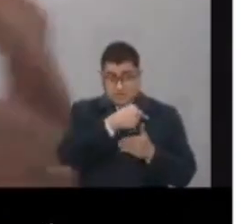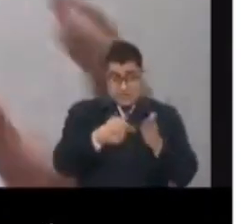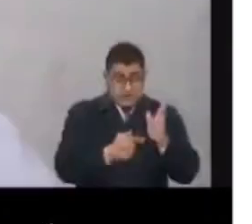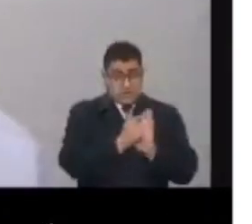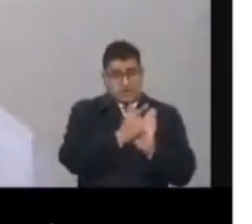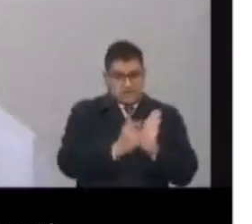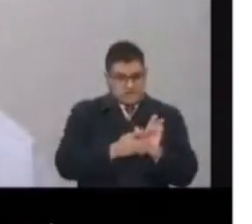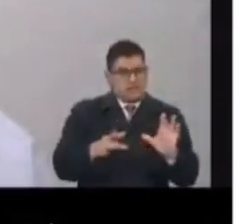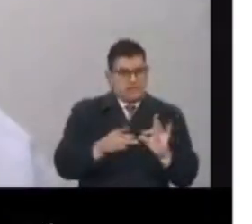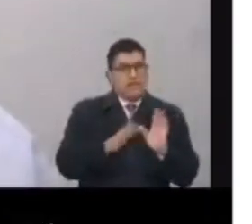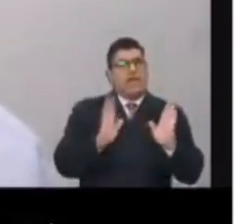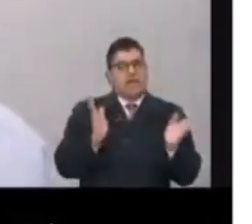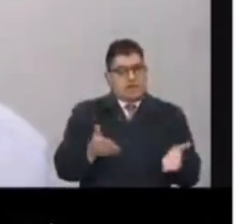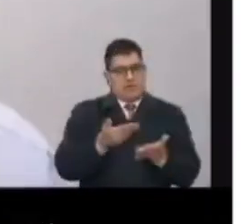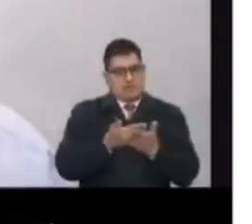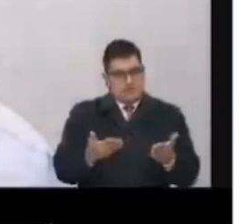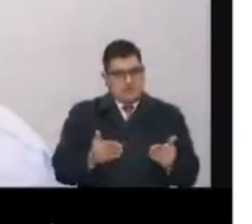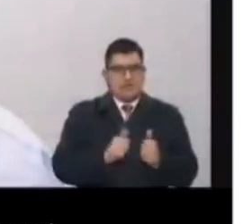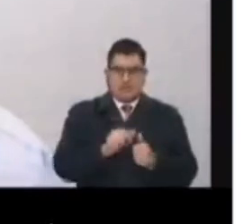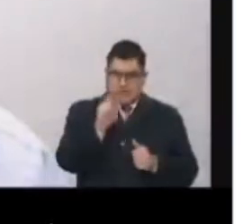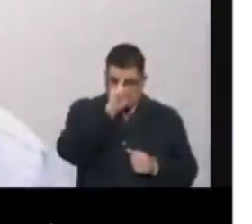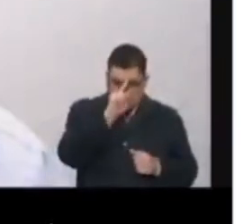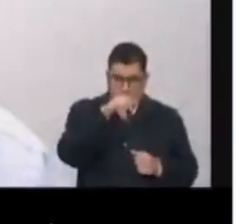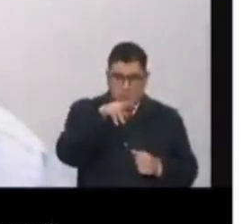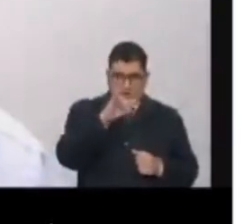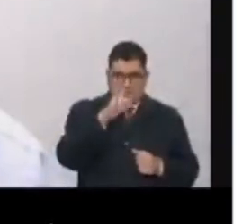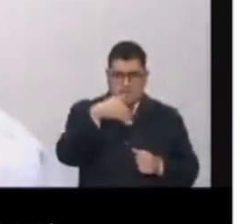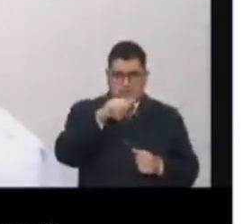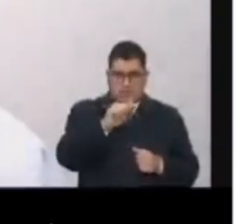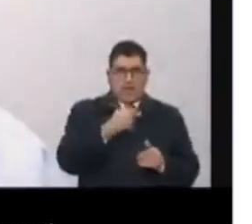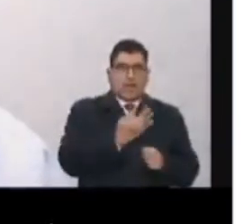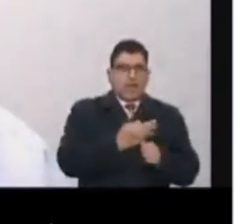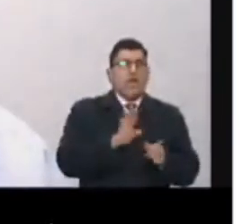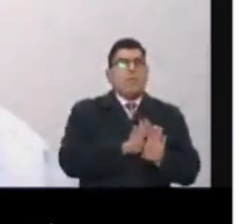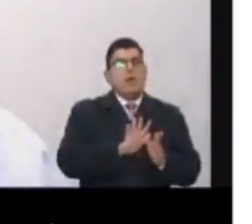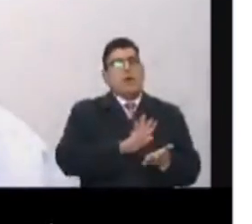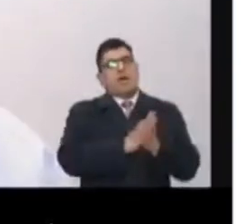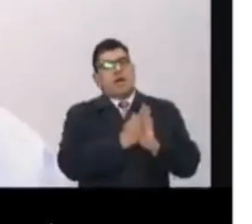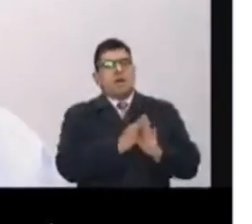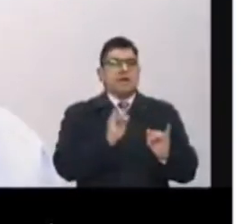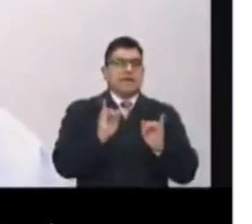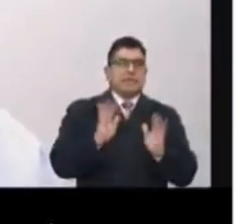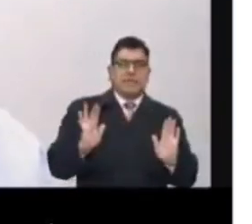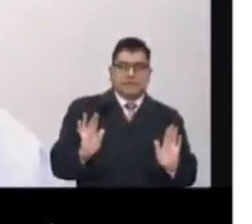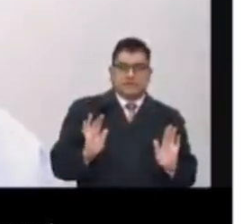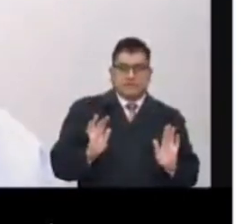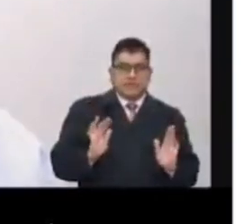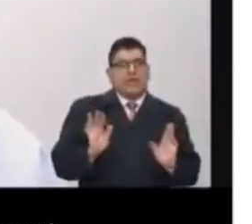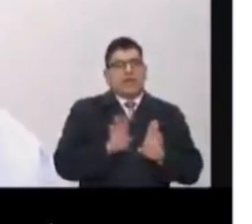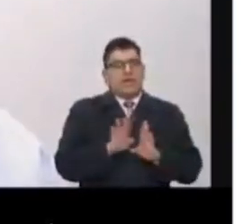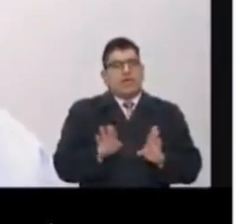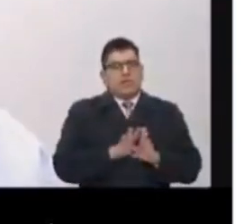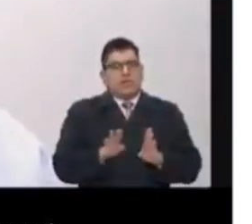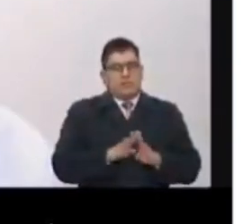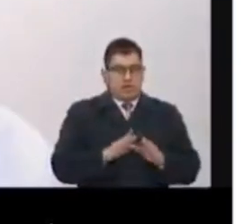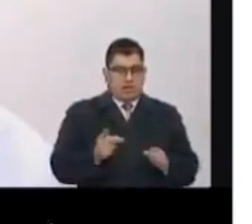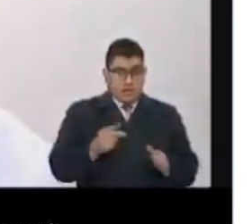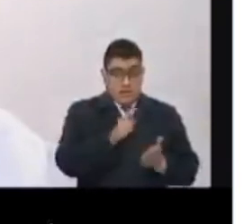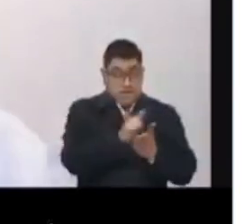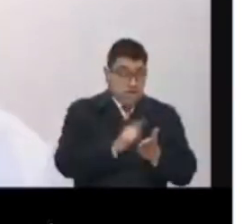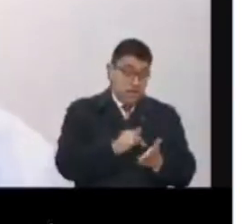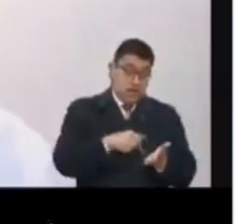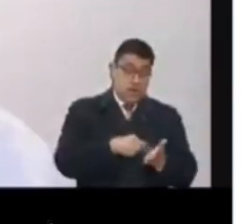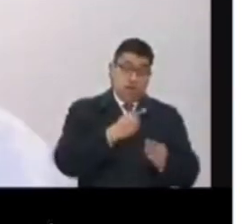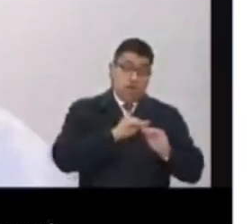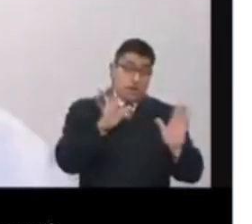ahora sí consejero murayama les sale su faceta de intérprete en otros casos ustedes no la ley es